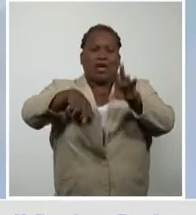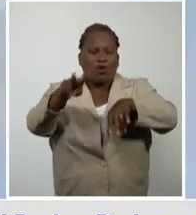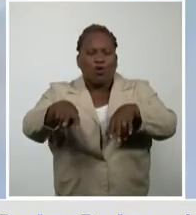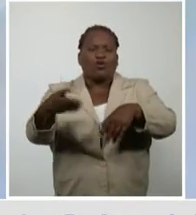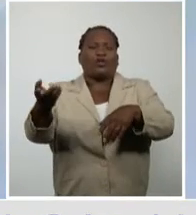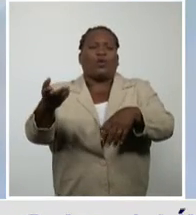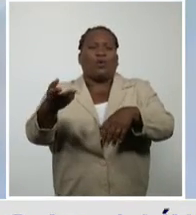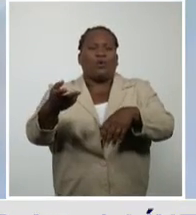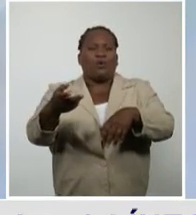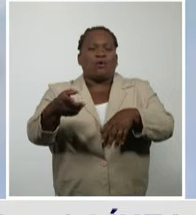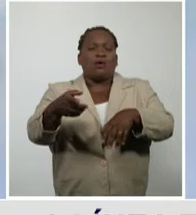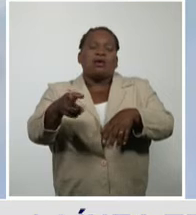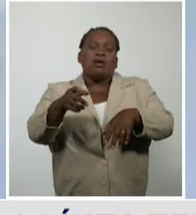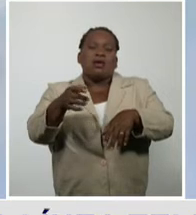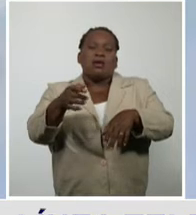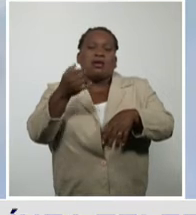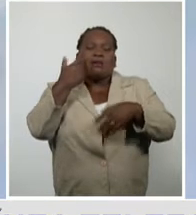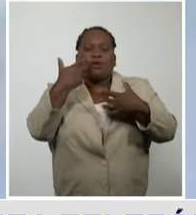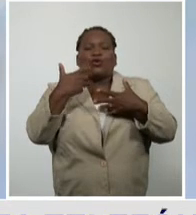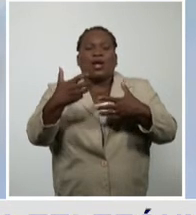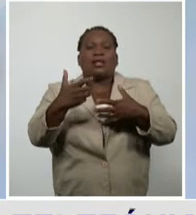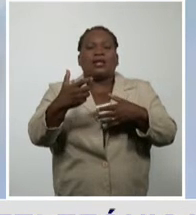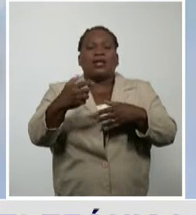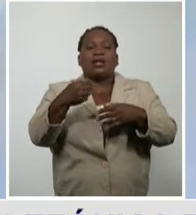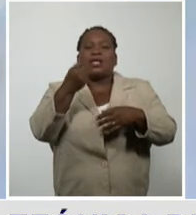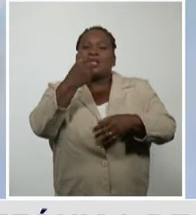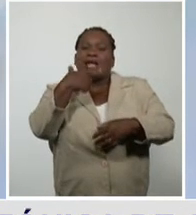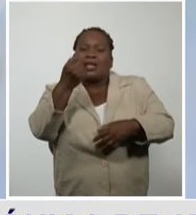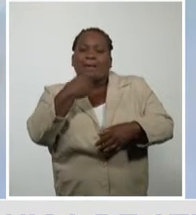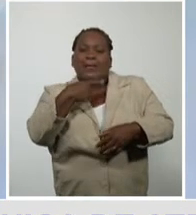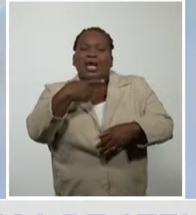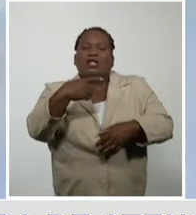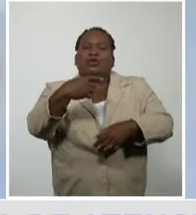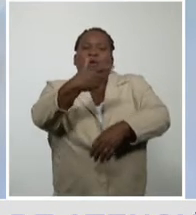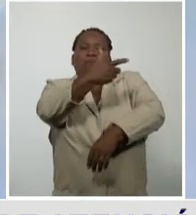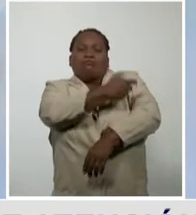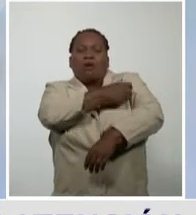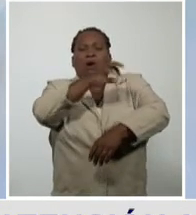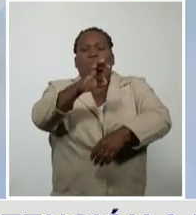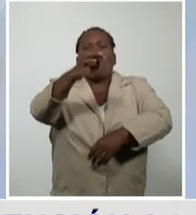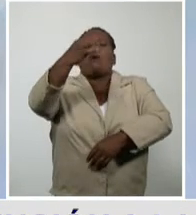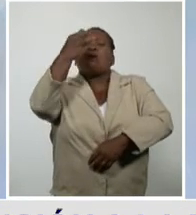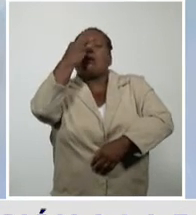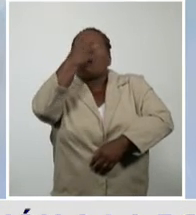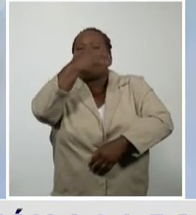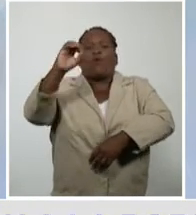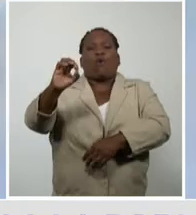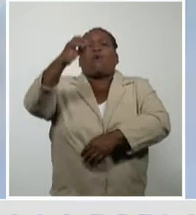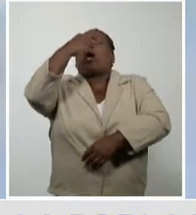esto incide el tratamiento que se le pone desde el mismo momento que